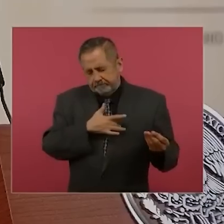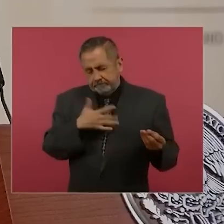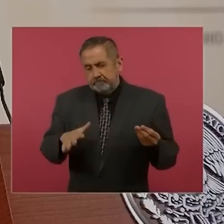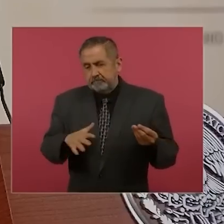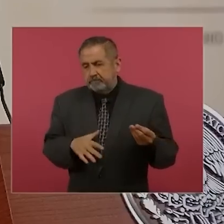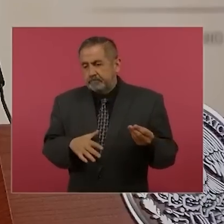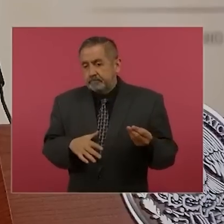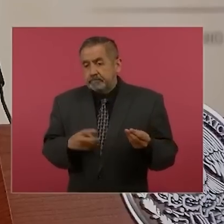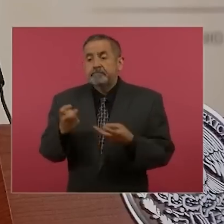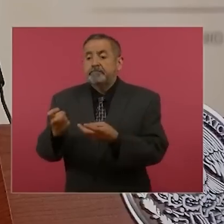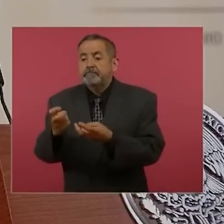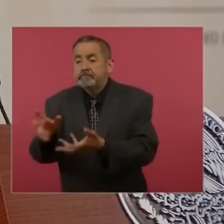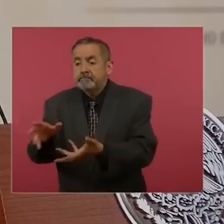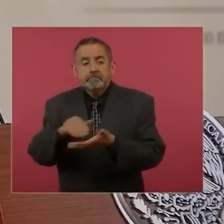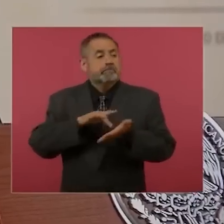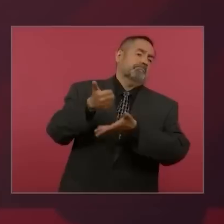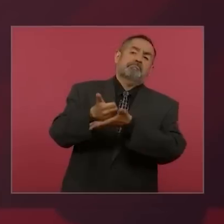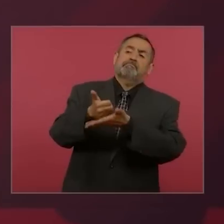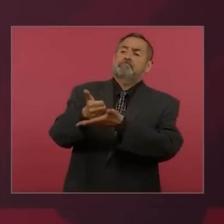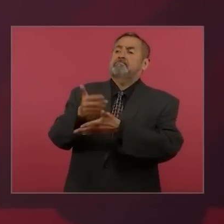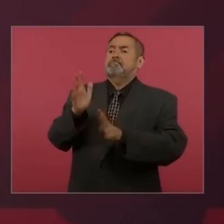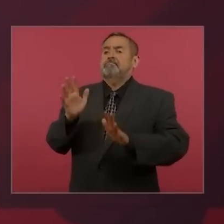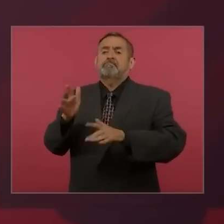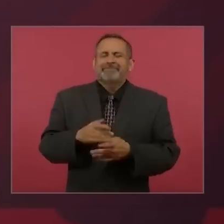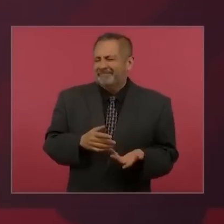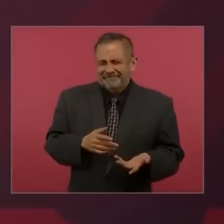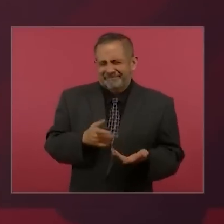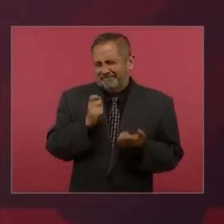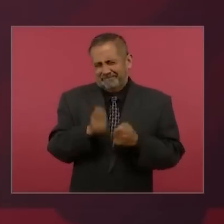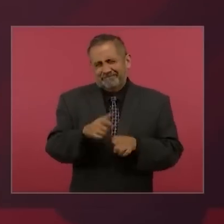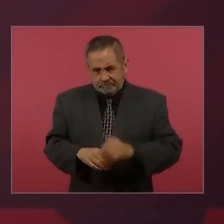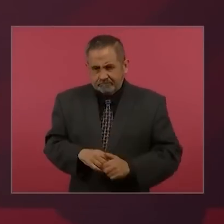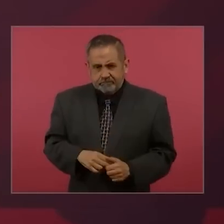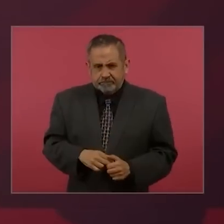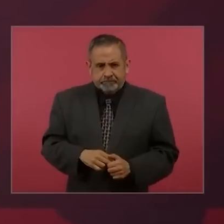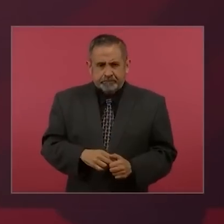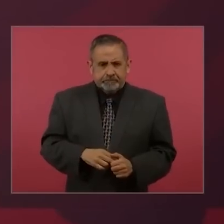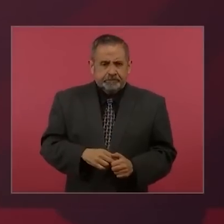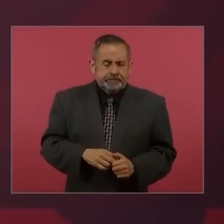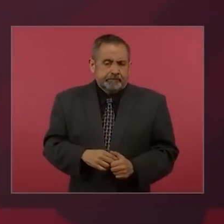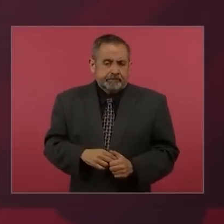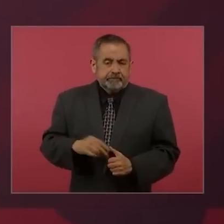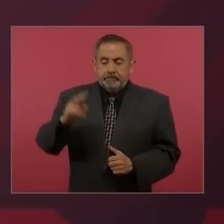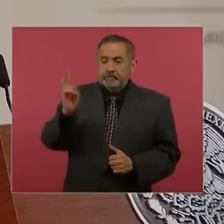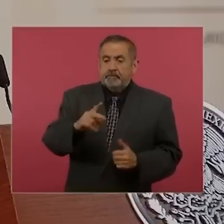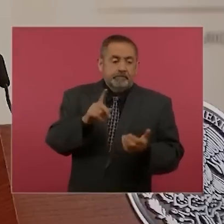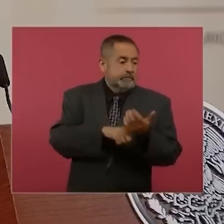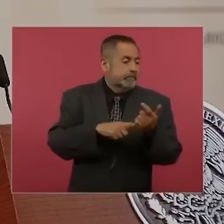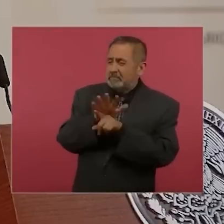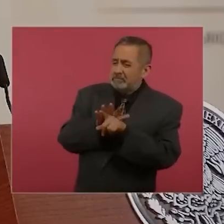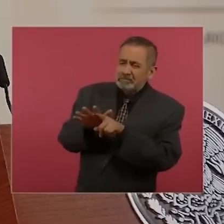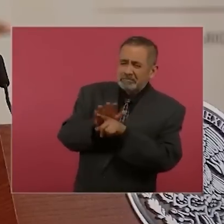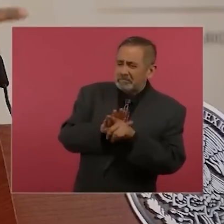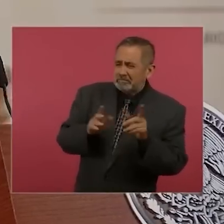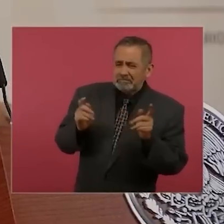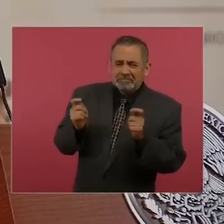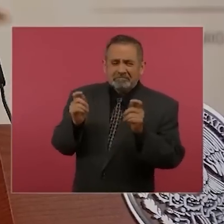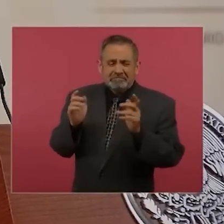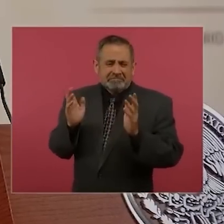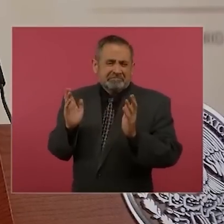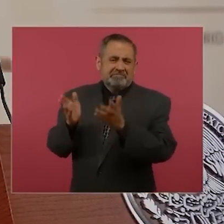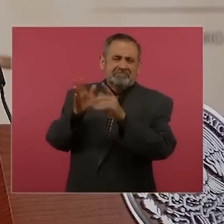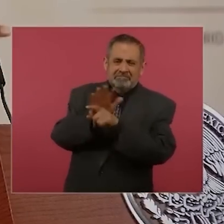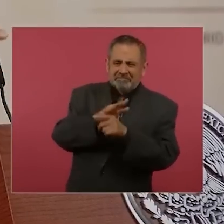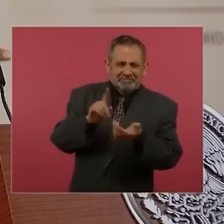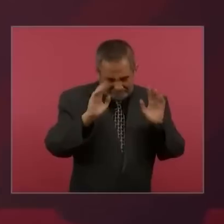con propósitos politiqueros. Es que hay, la verdad, mucha manipulación de medios